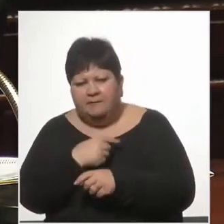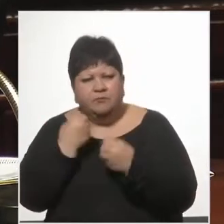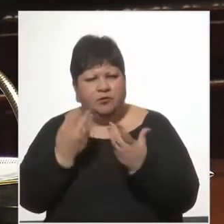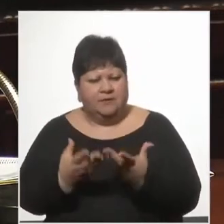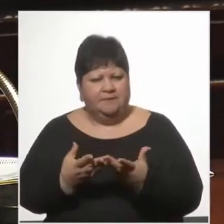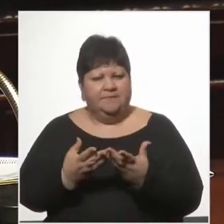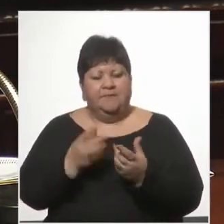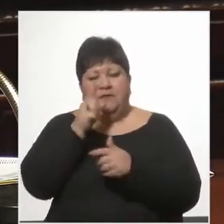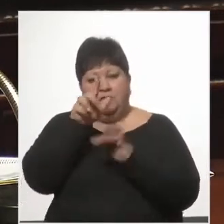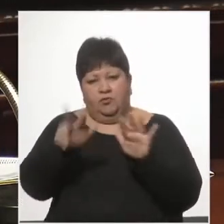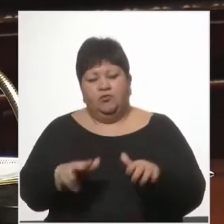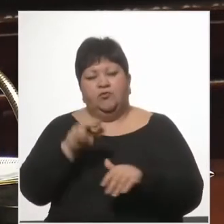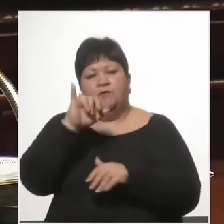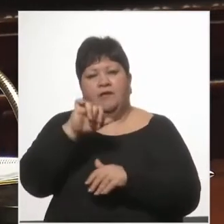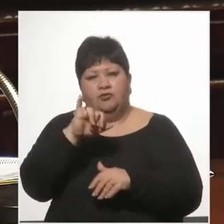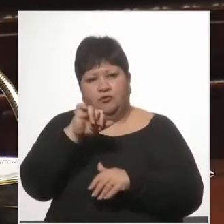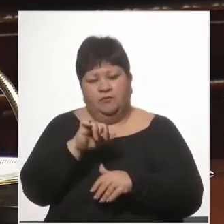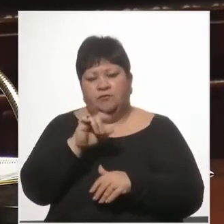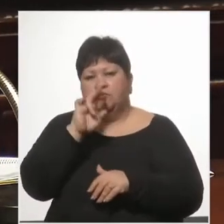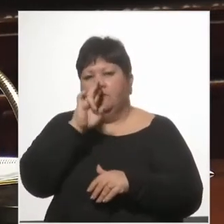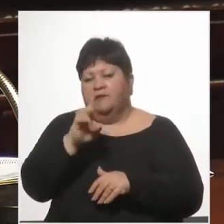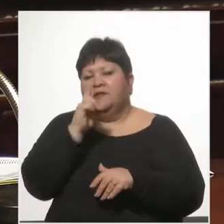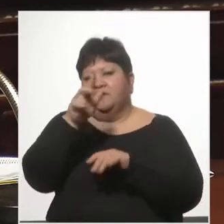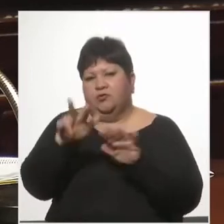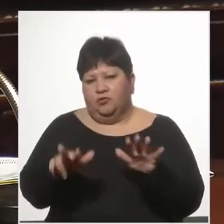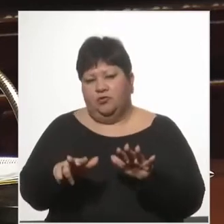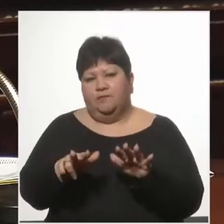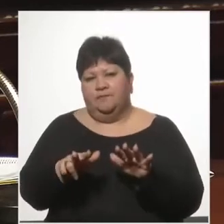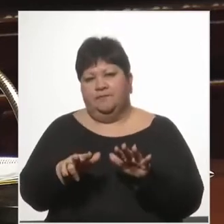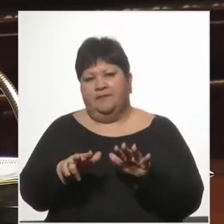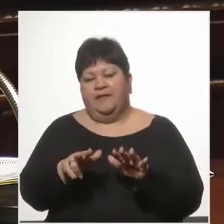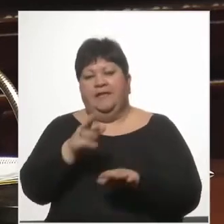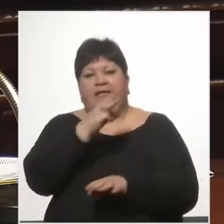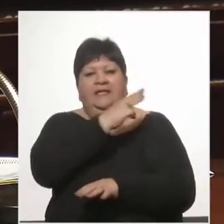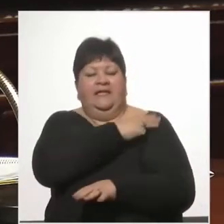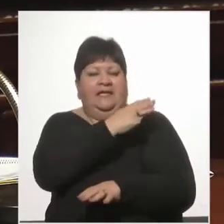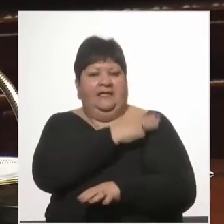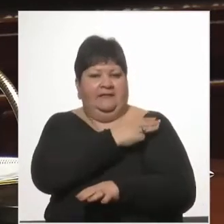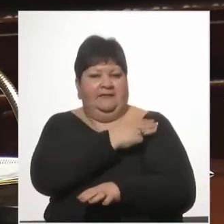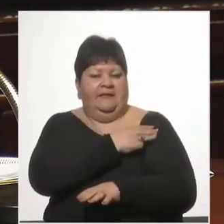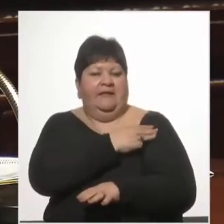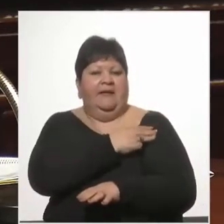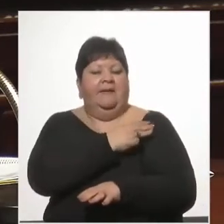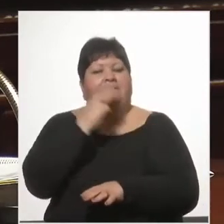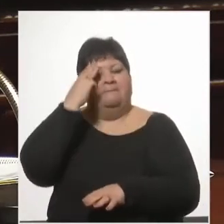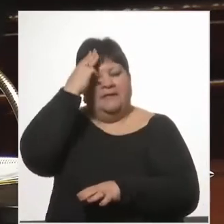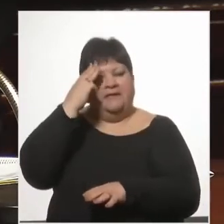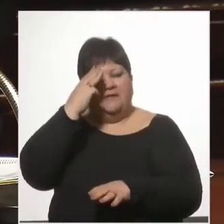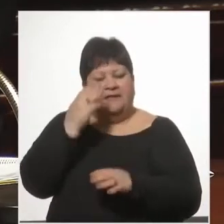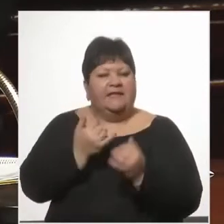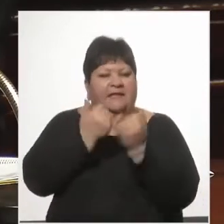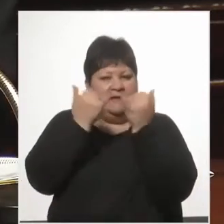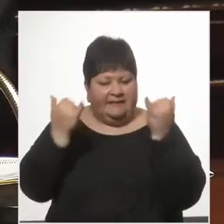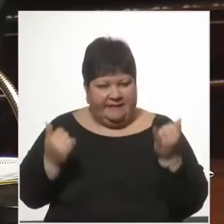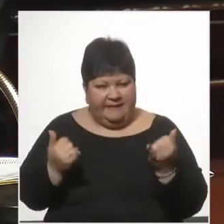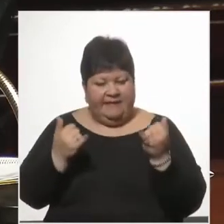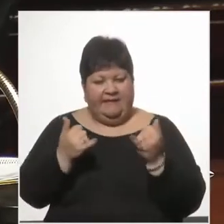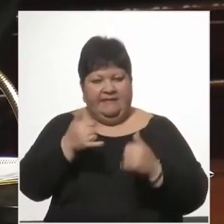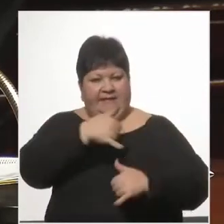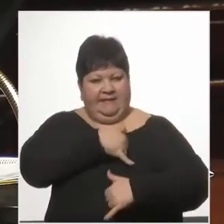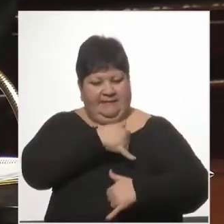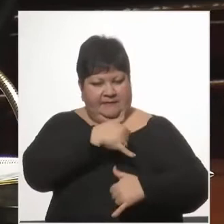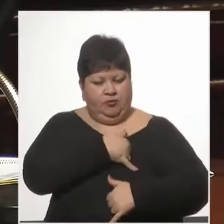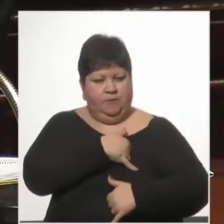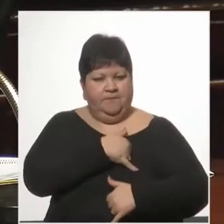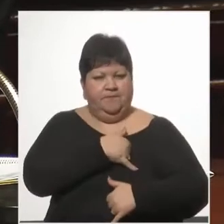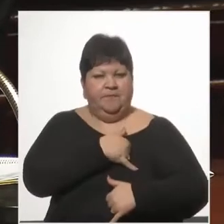El 18 de mayo del 2018, el general Manini, en el Día del Ejército, con la presencia del presidente de la República,